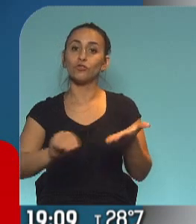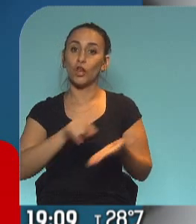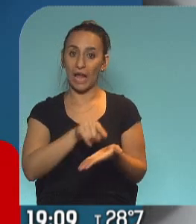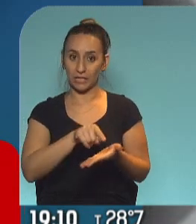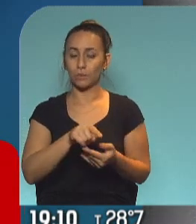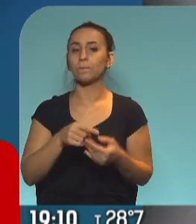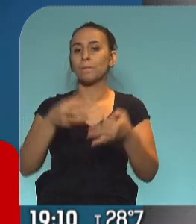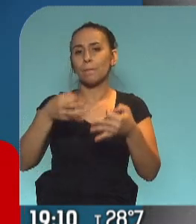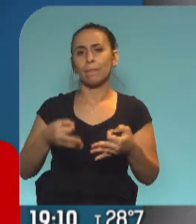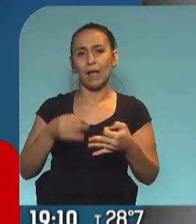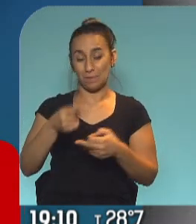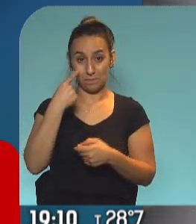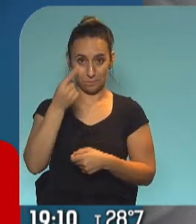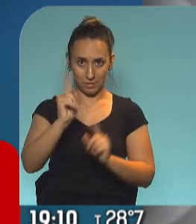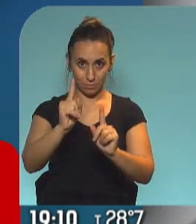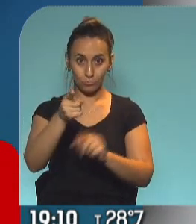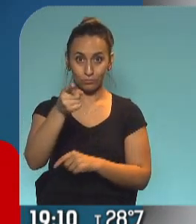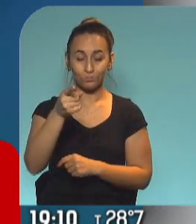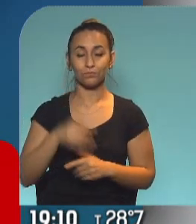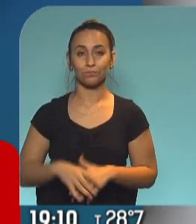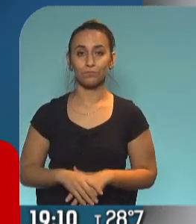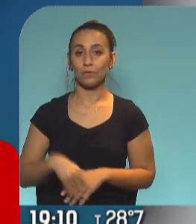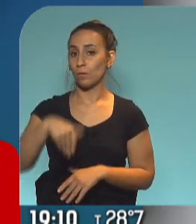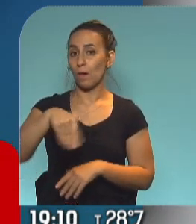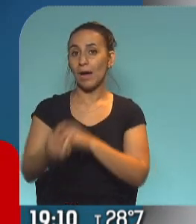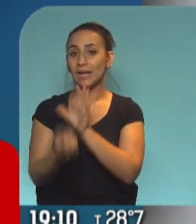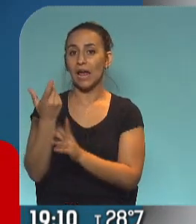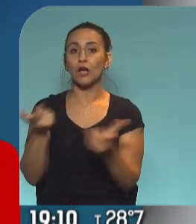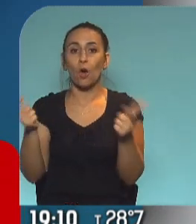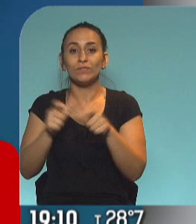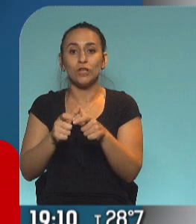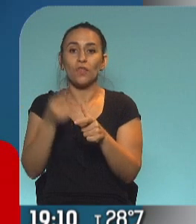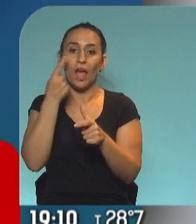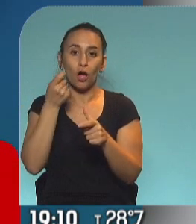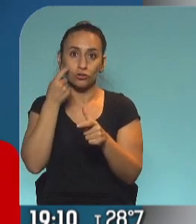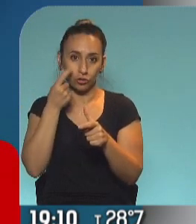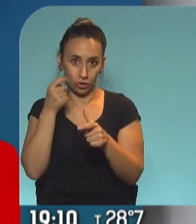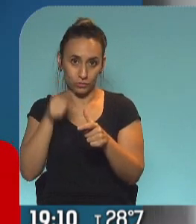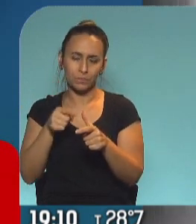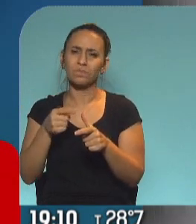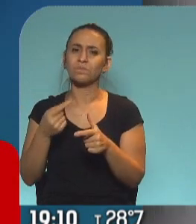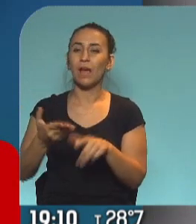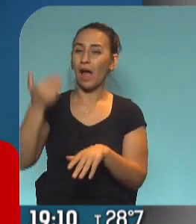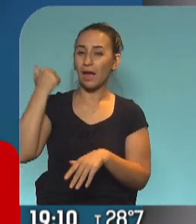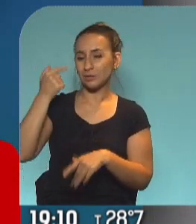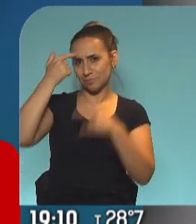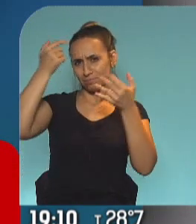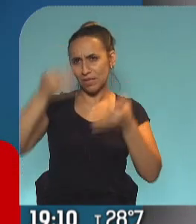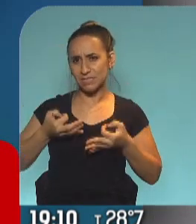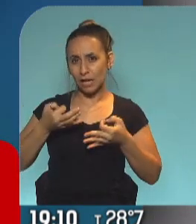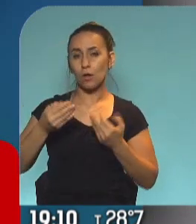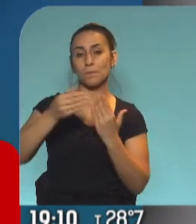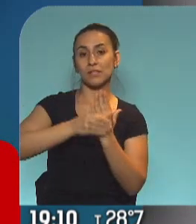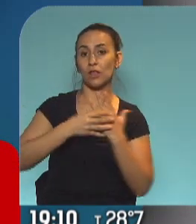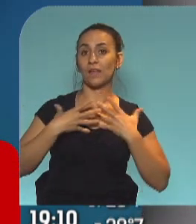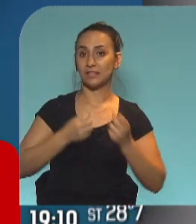alguna manera determinar, ahí lo vemos, se va a crear una comisión de monitoreo. Se había pensado inicialmente en que sea el Ministerio de